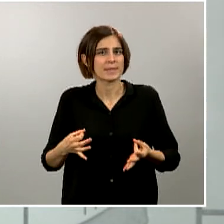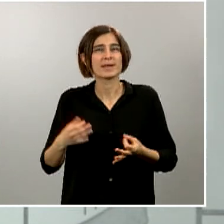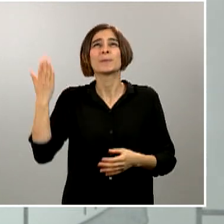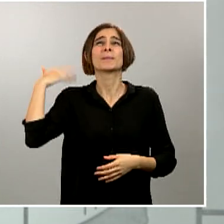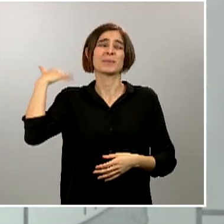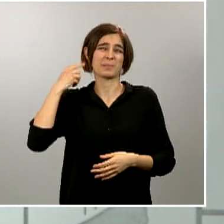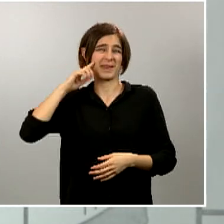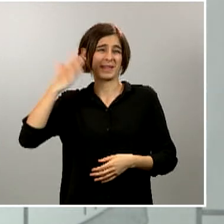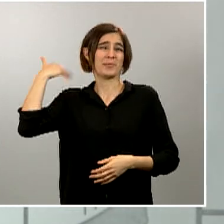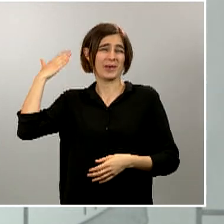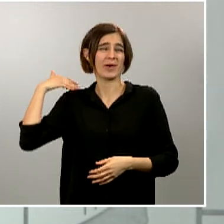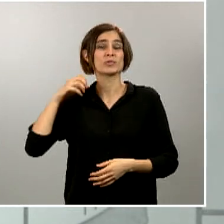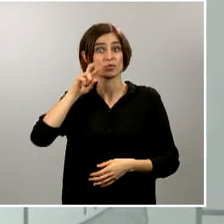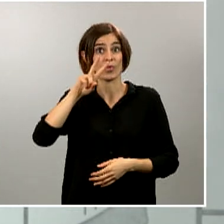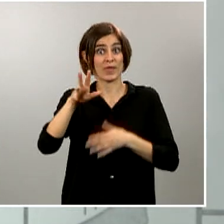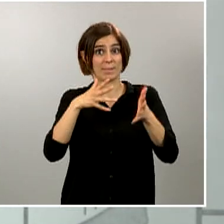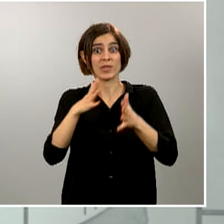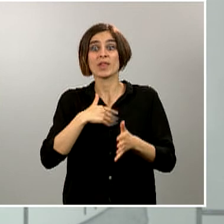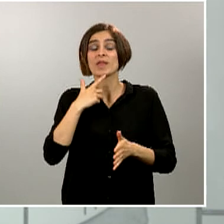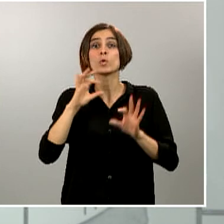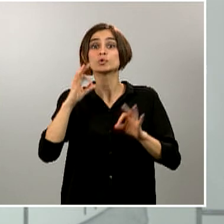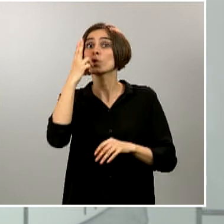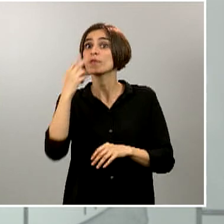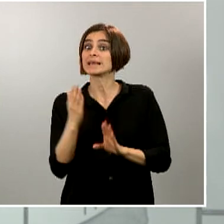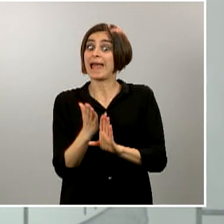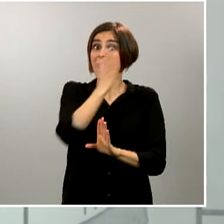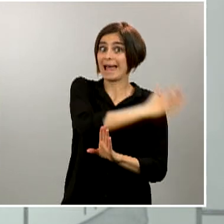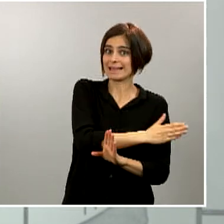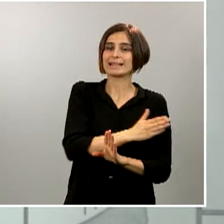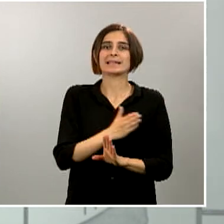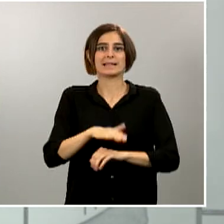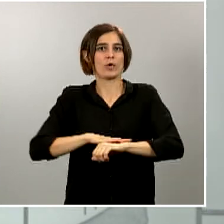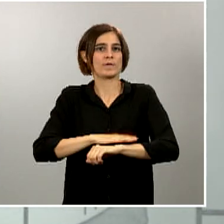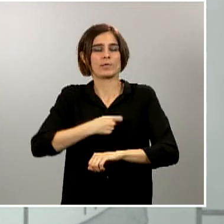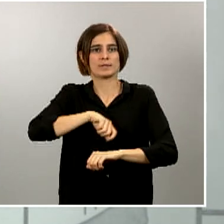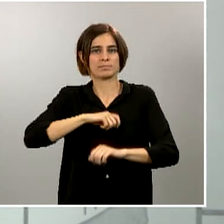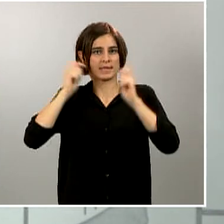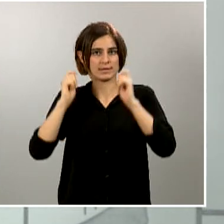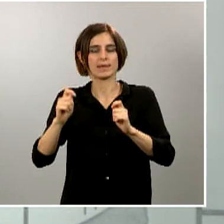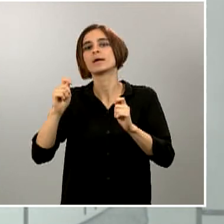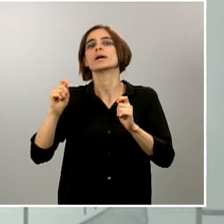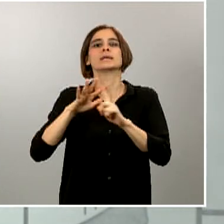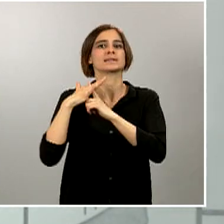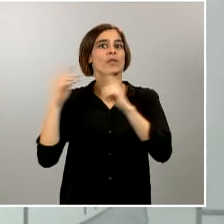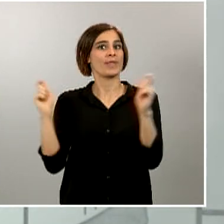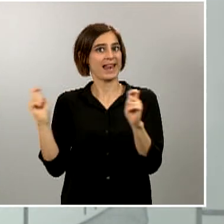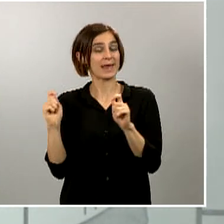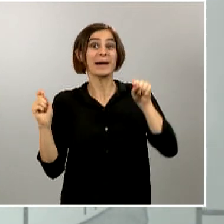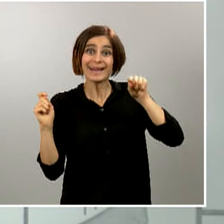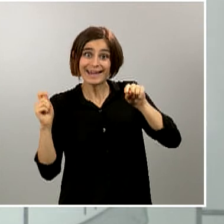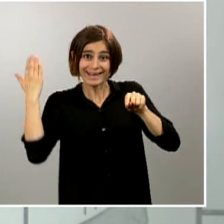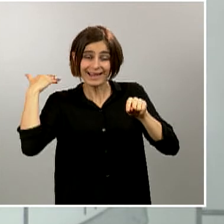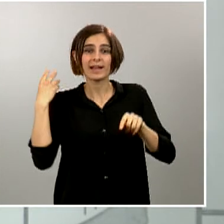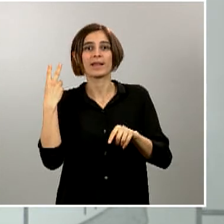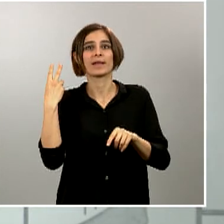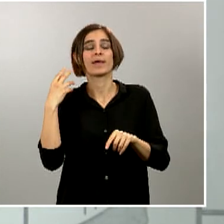días antes que el Gobierno de España decretara el estado de alarma, cuando el Centro Europeo de Prevención y Alerta de Enfermedades dijo que en